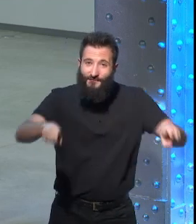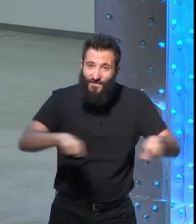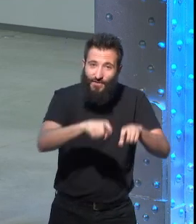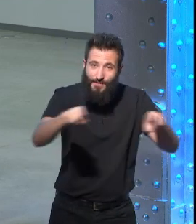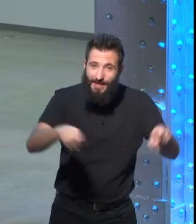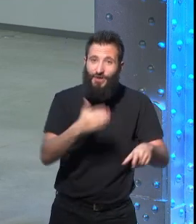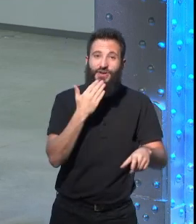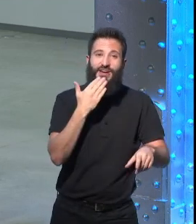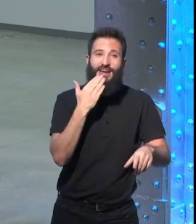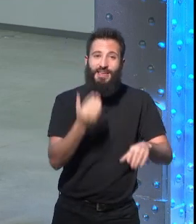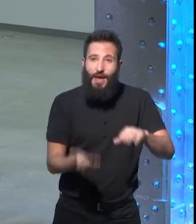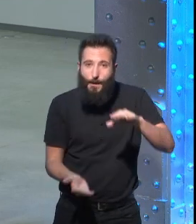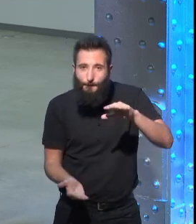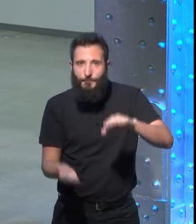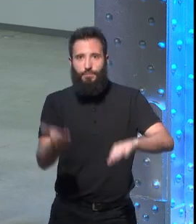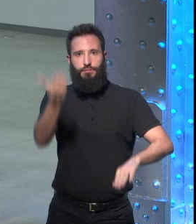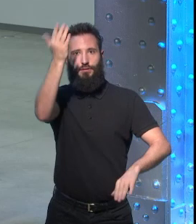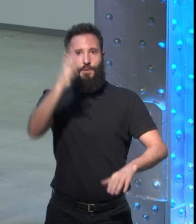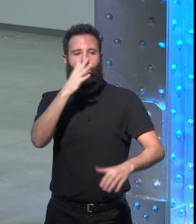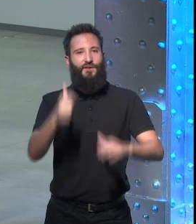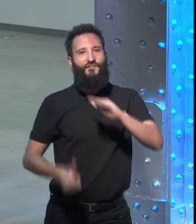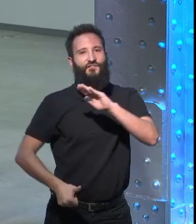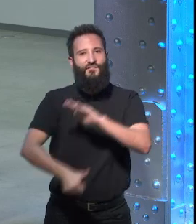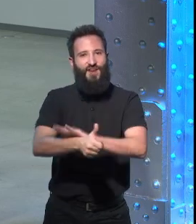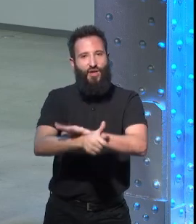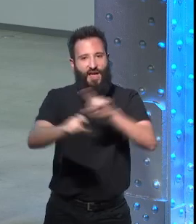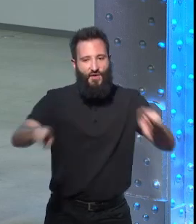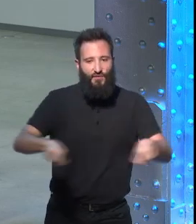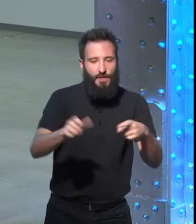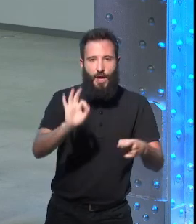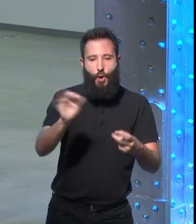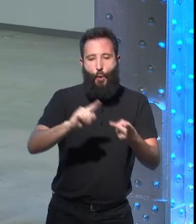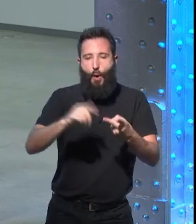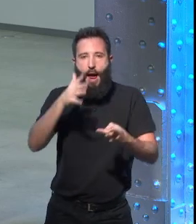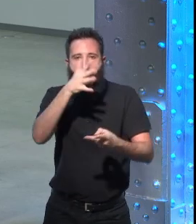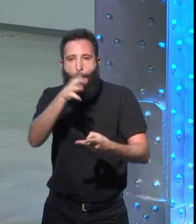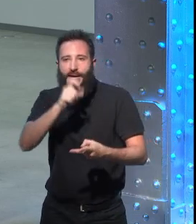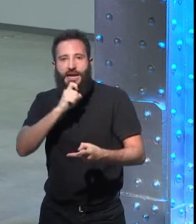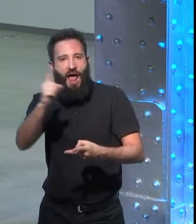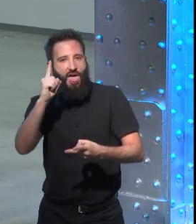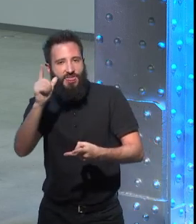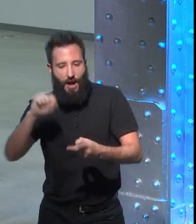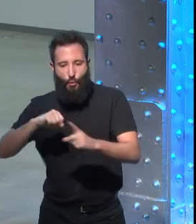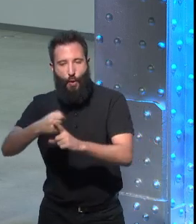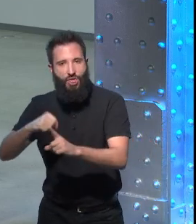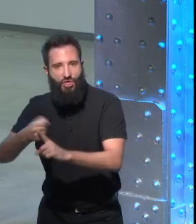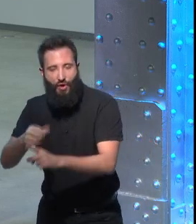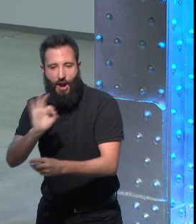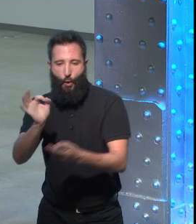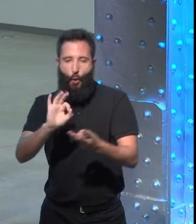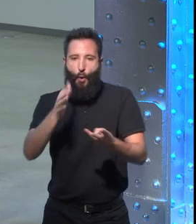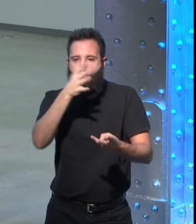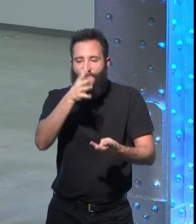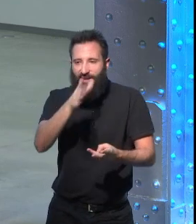en esas edades el cometer fraudes informáticos o amenazas y coacciones o, por ejemplo, delitos